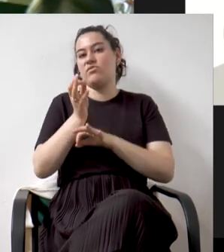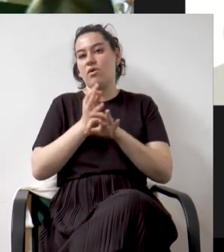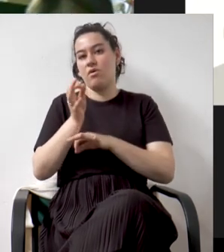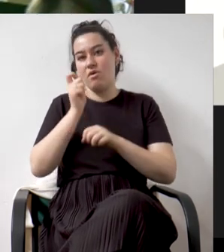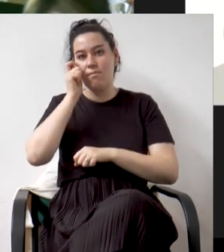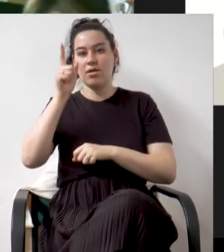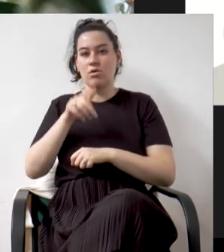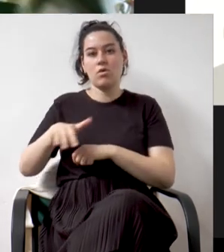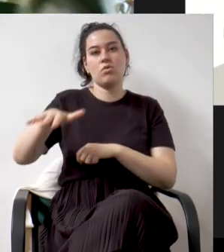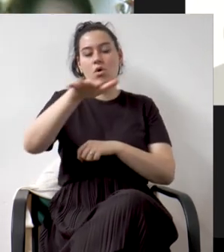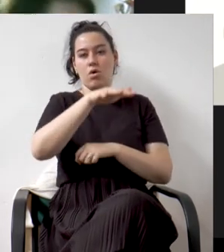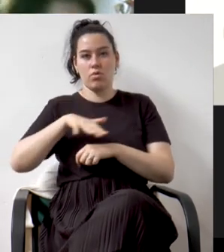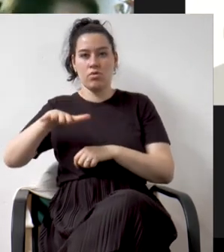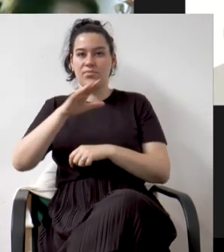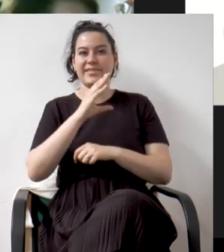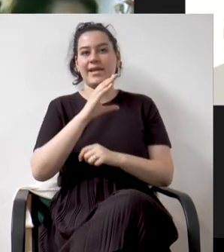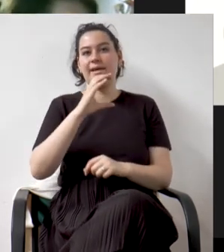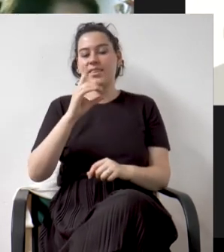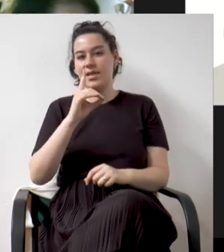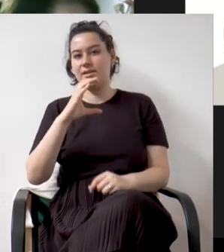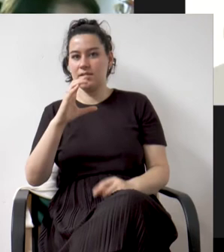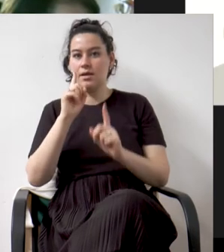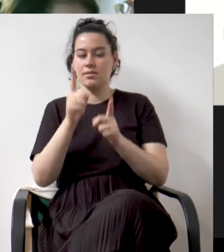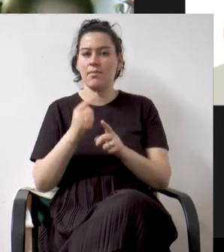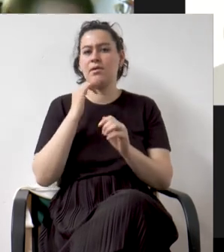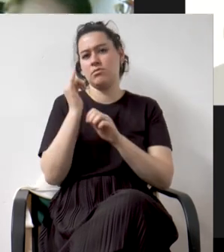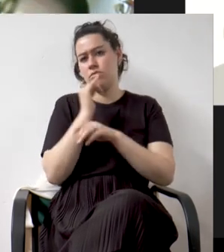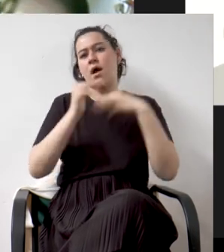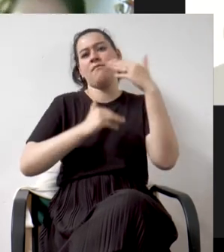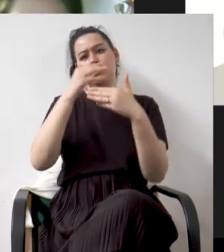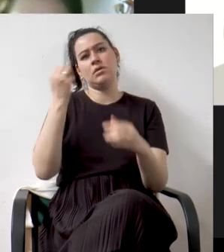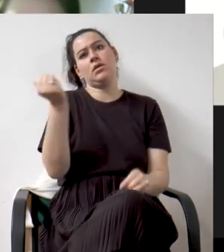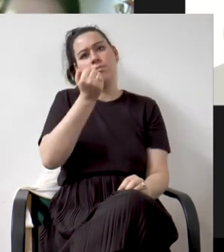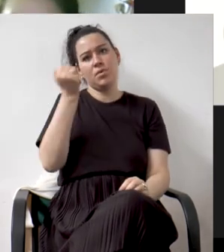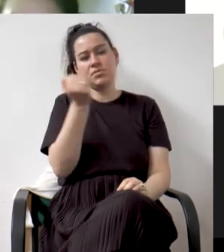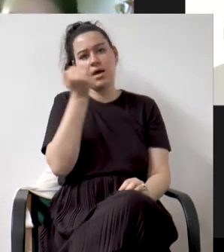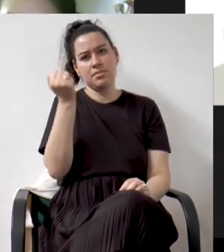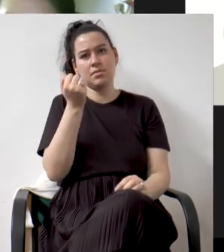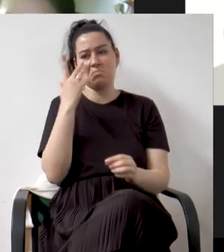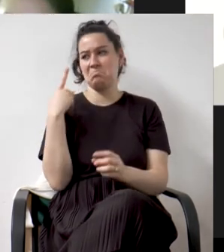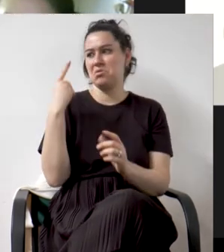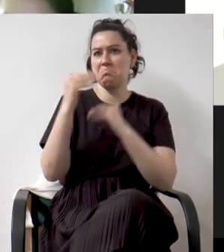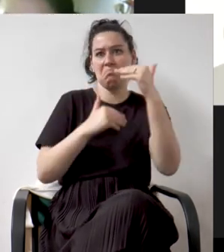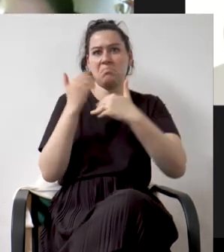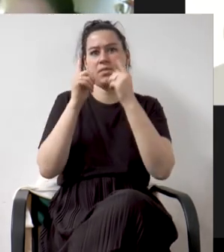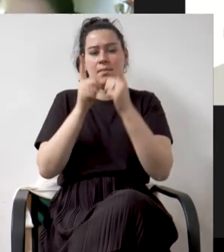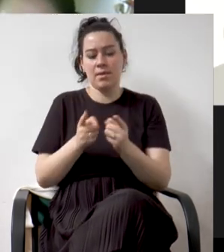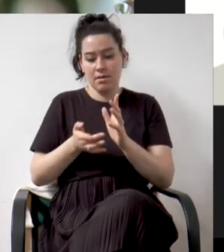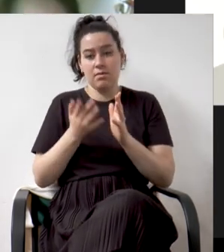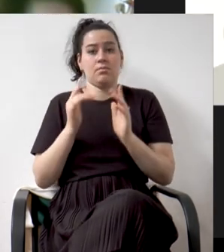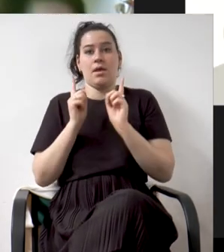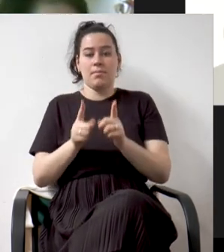departamentos académicos ya por parte del CDC. El CURE tiene un avance importante en la discusión, y